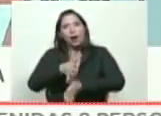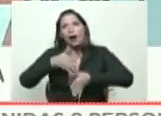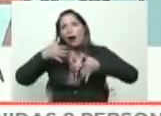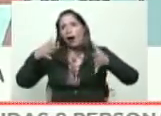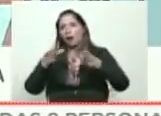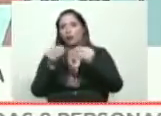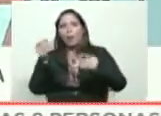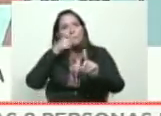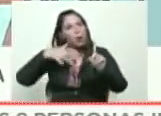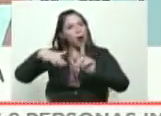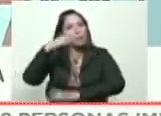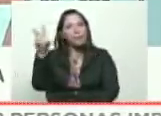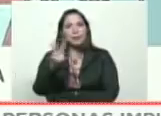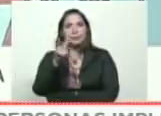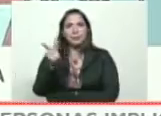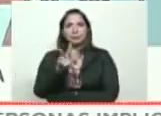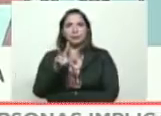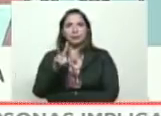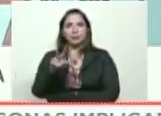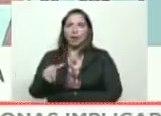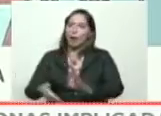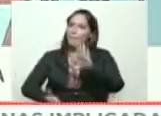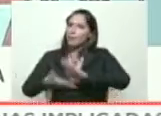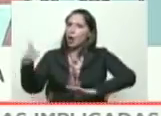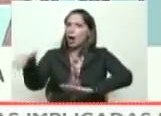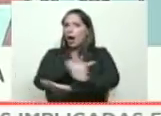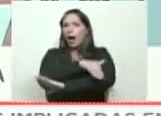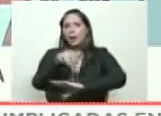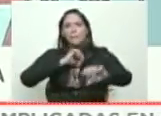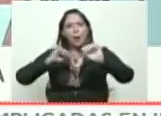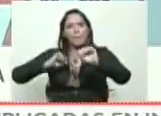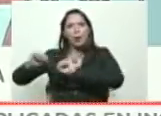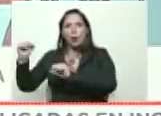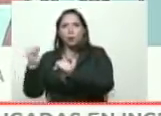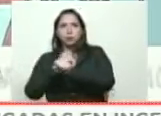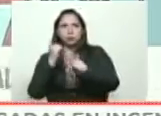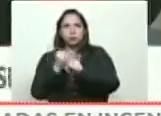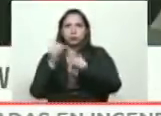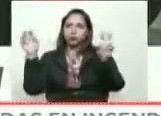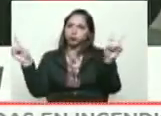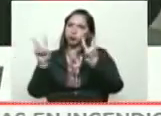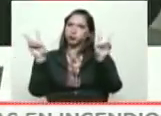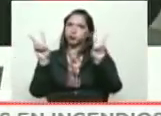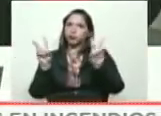todo el pueblo de Venezuela y a la calle, a la movilización, al trabajo y a la victoria.